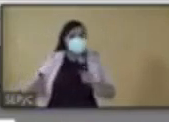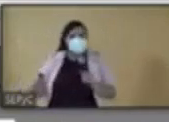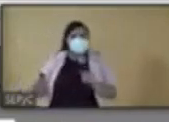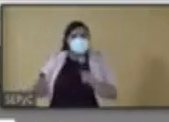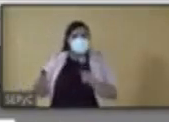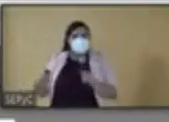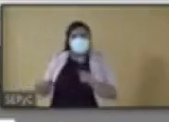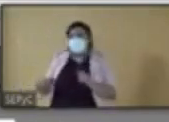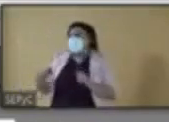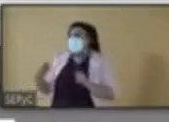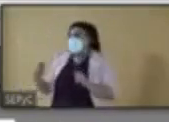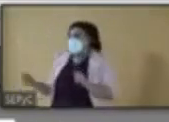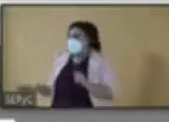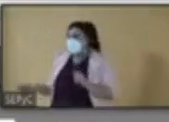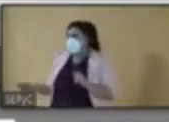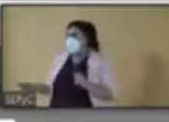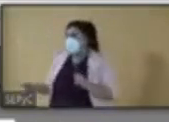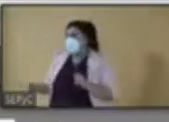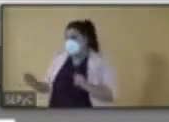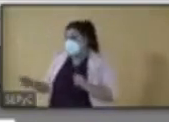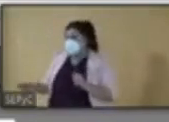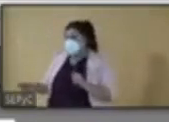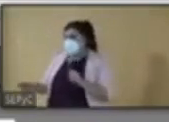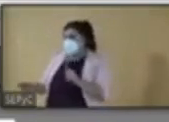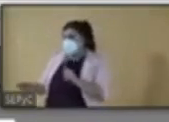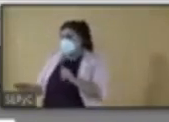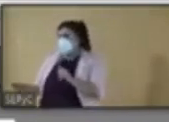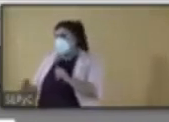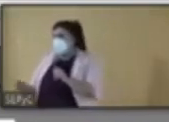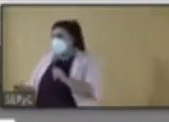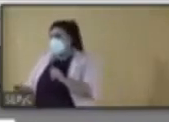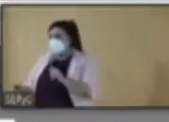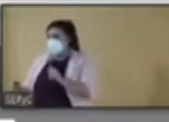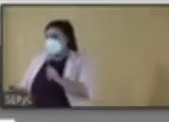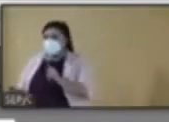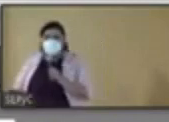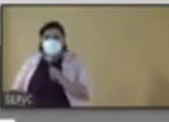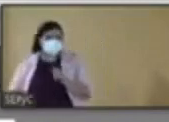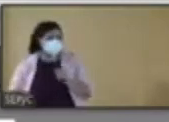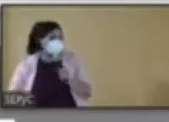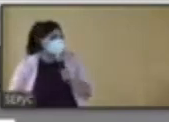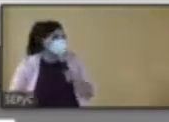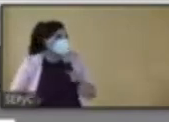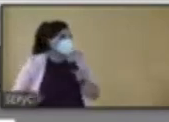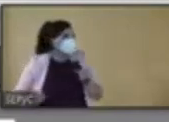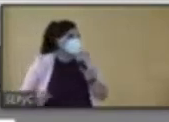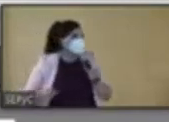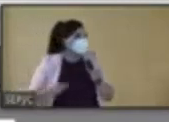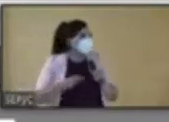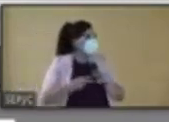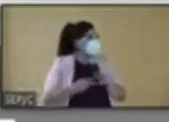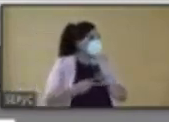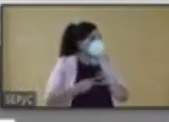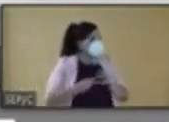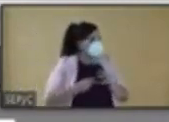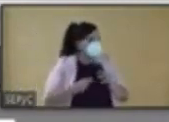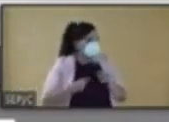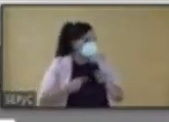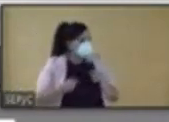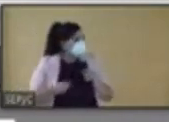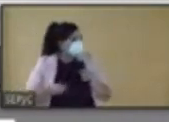informar cuáles son esos egresos con los que cuenta el servidor público, la pareja o su dependiente económico y en su caso, en su momento,